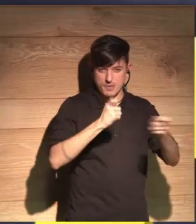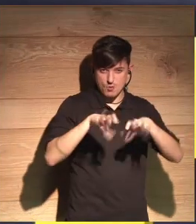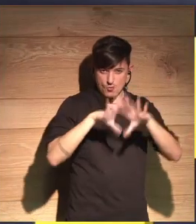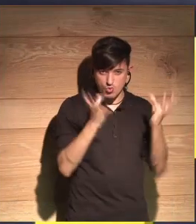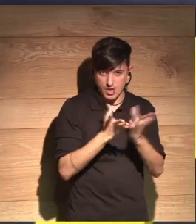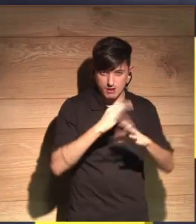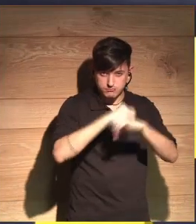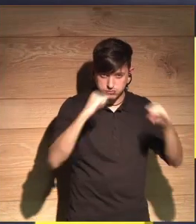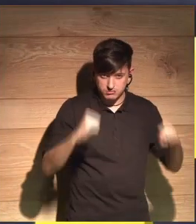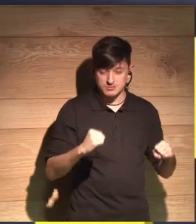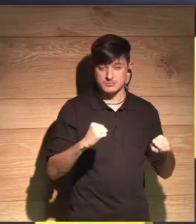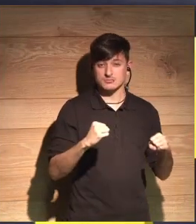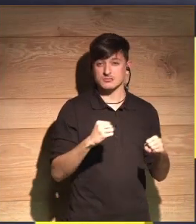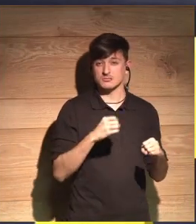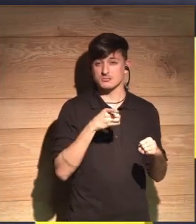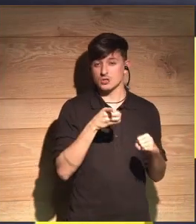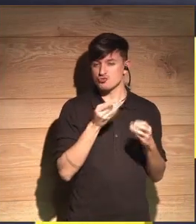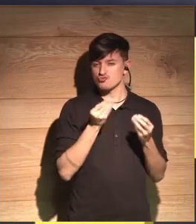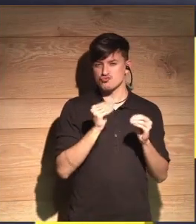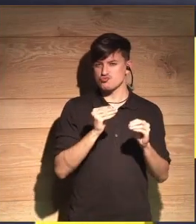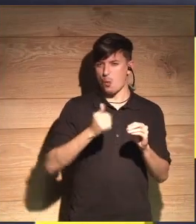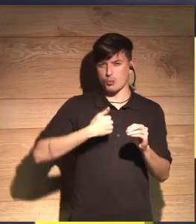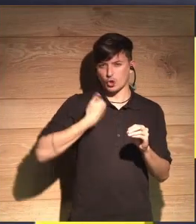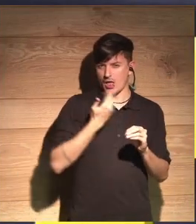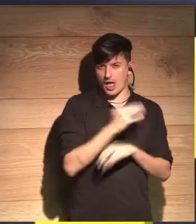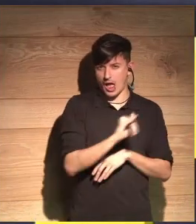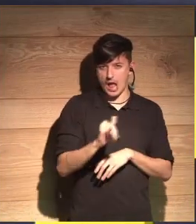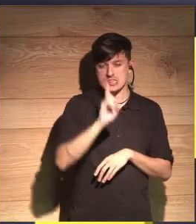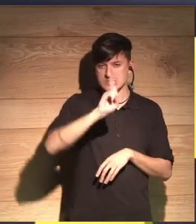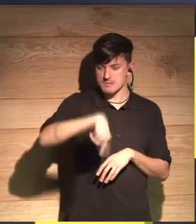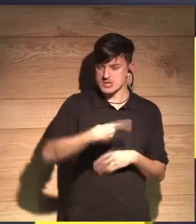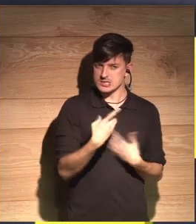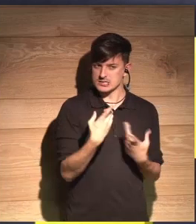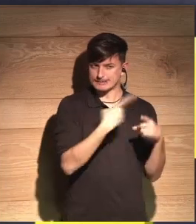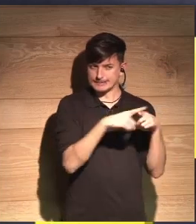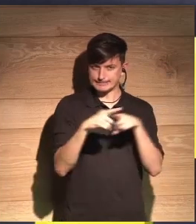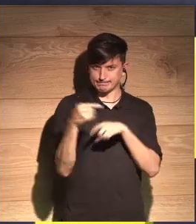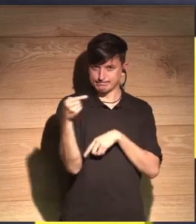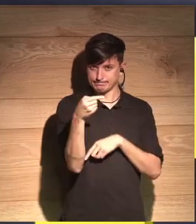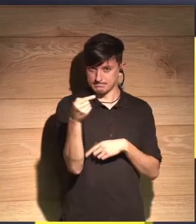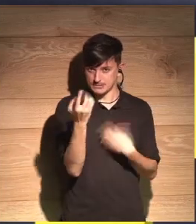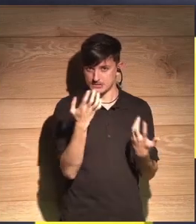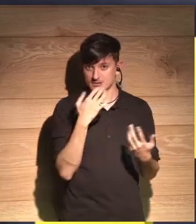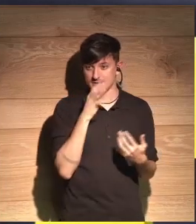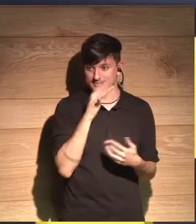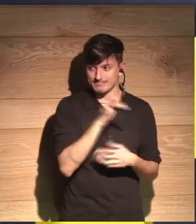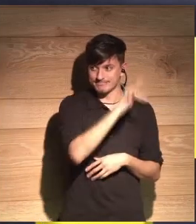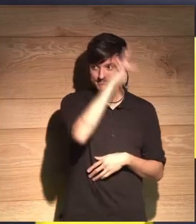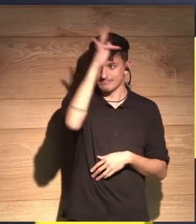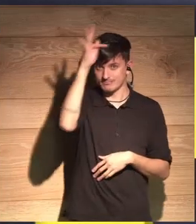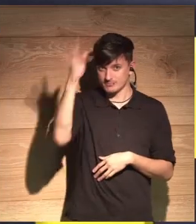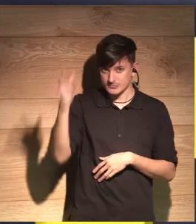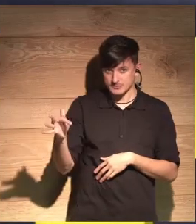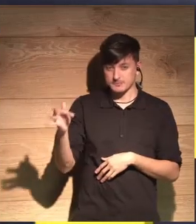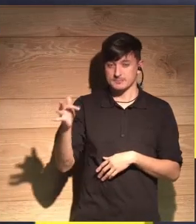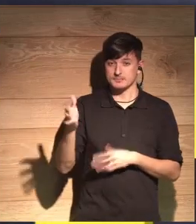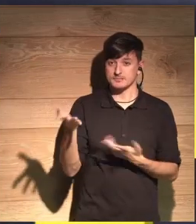que tiene sus oportunidades y también sus desventajas tiene ya la palabra y